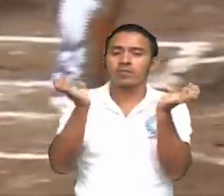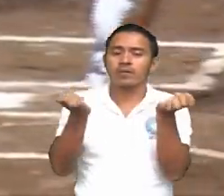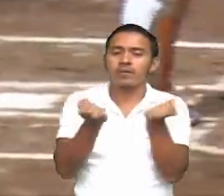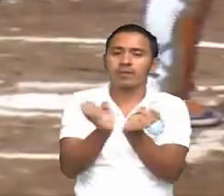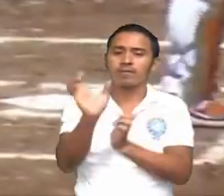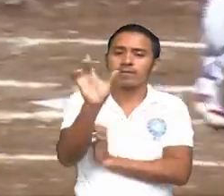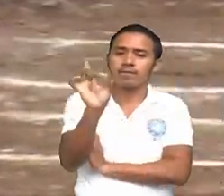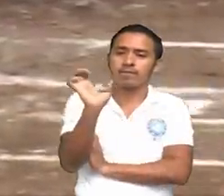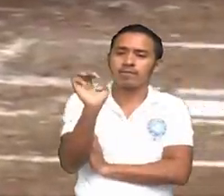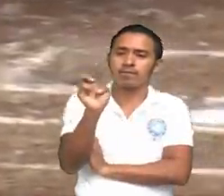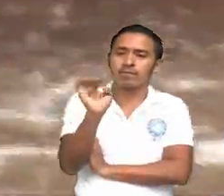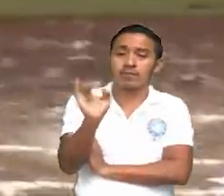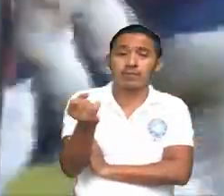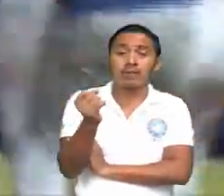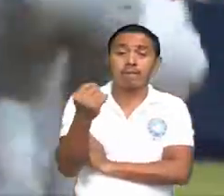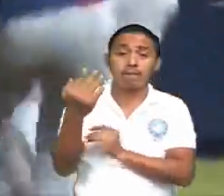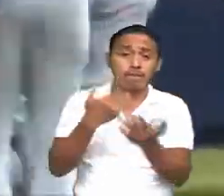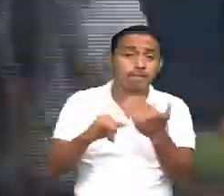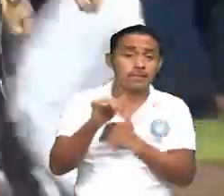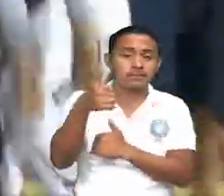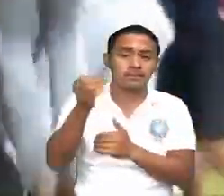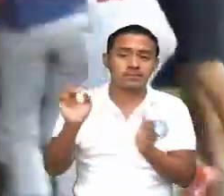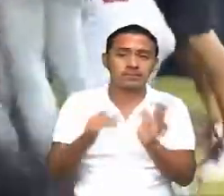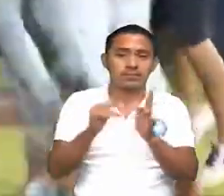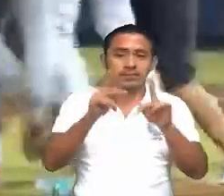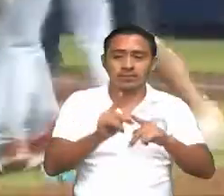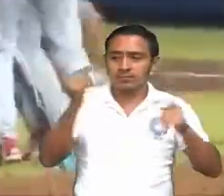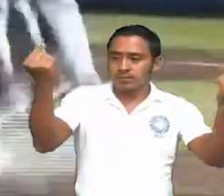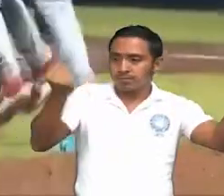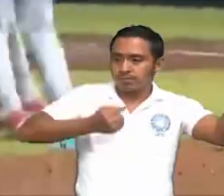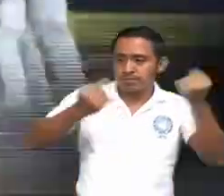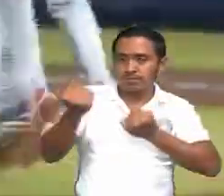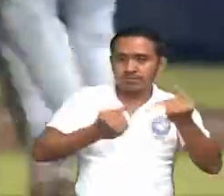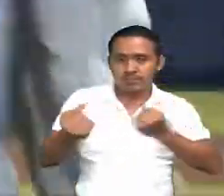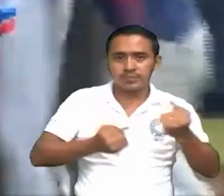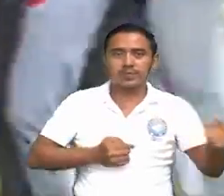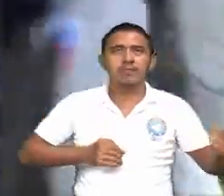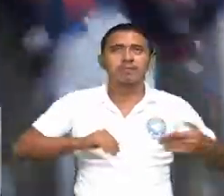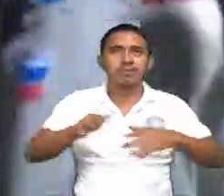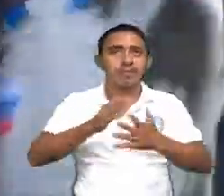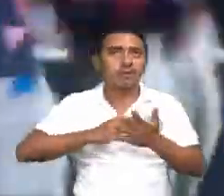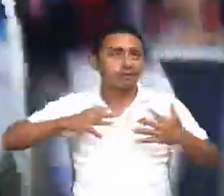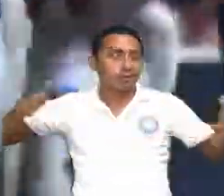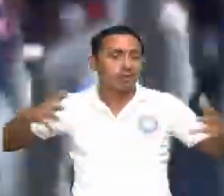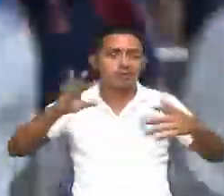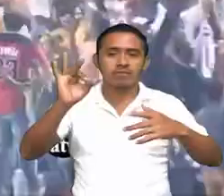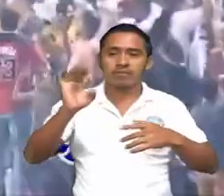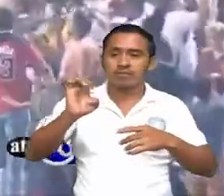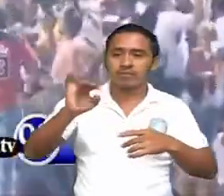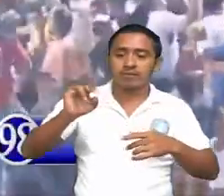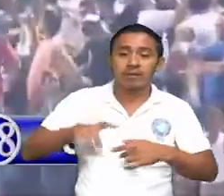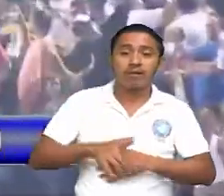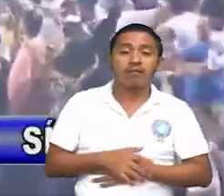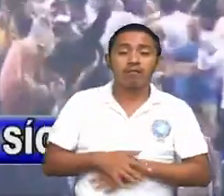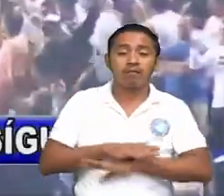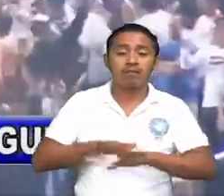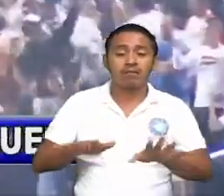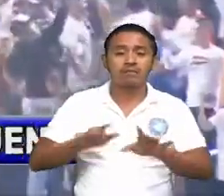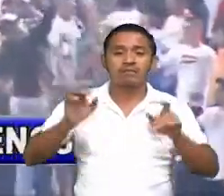a más de 60.000 fanáticos en 4 partidos de la semifinal y gran final, donde León se coronó